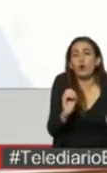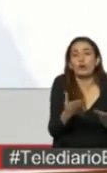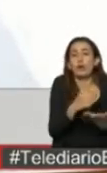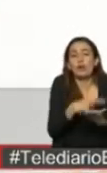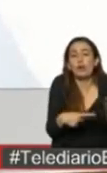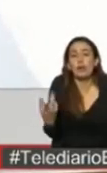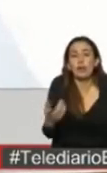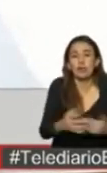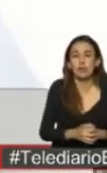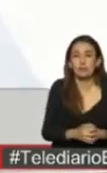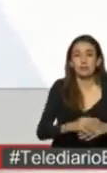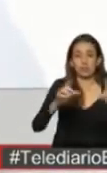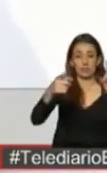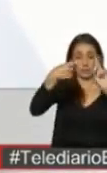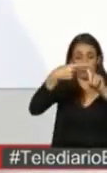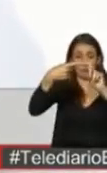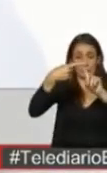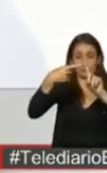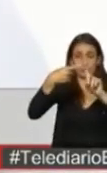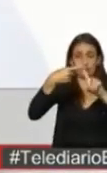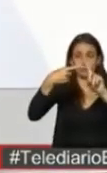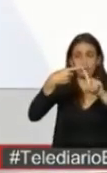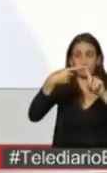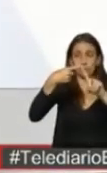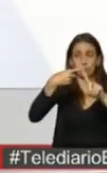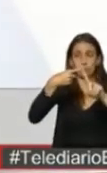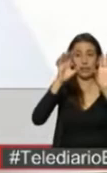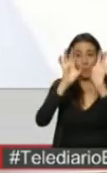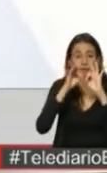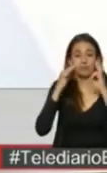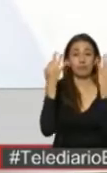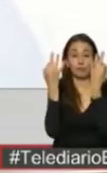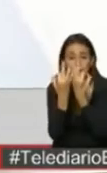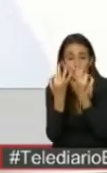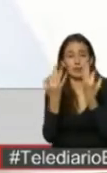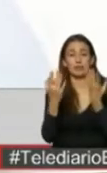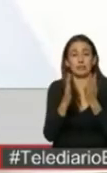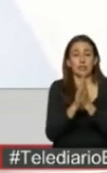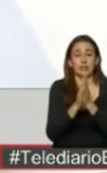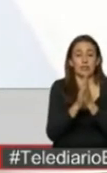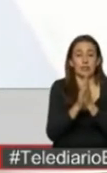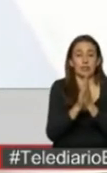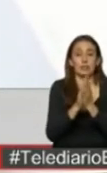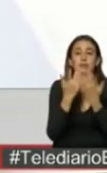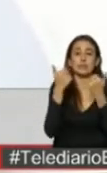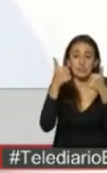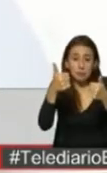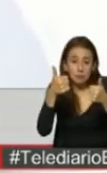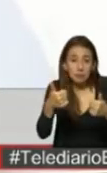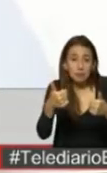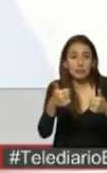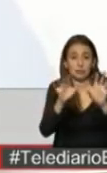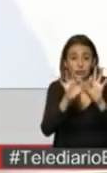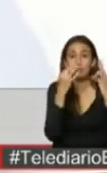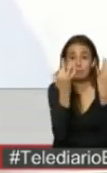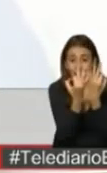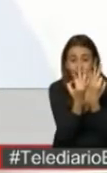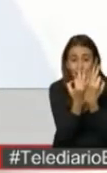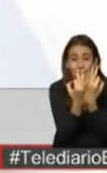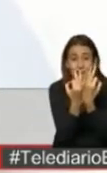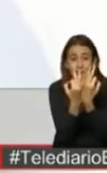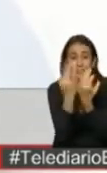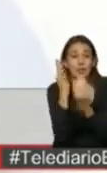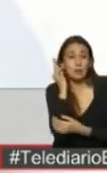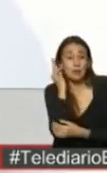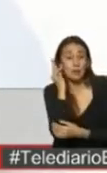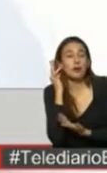Bueno, con respecto a los familiares de la señora, ellos están estables, se les